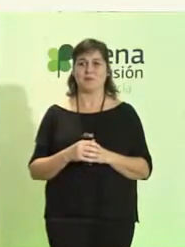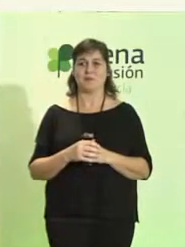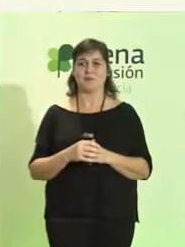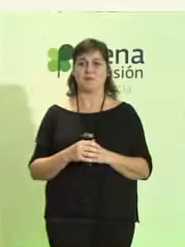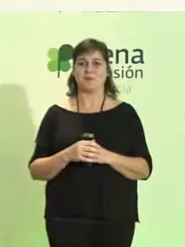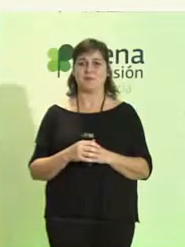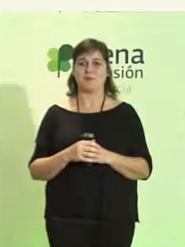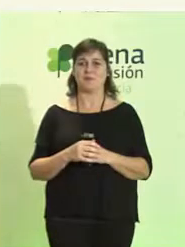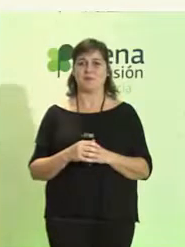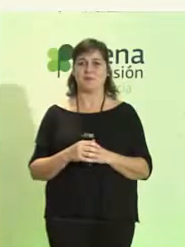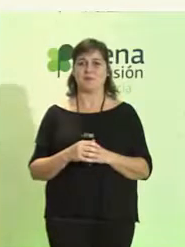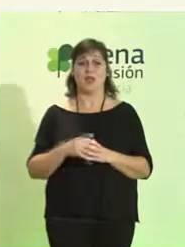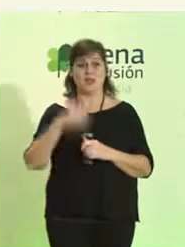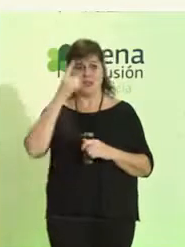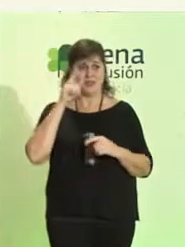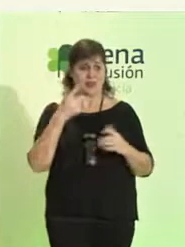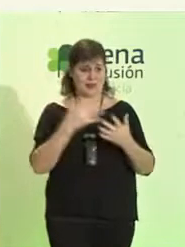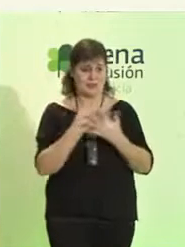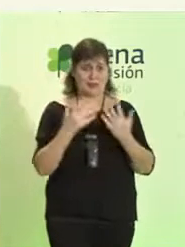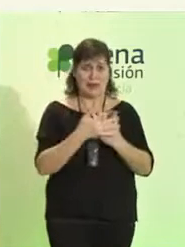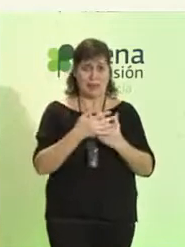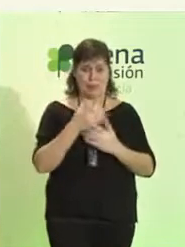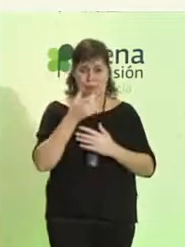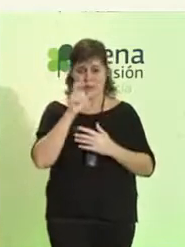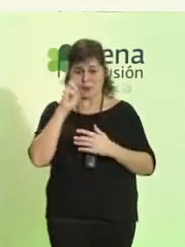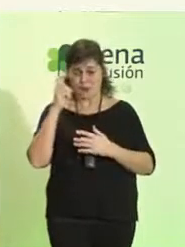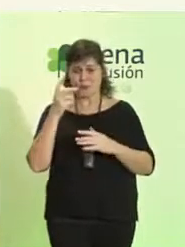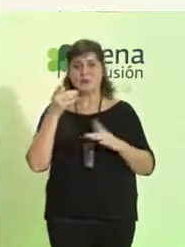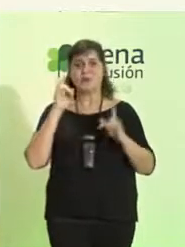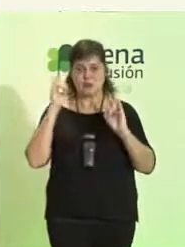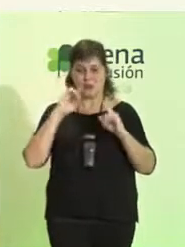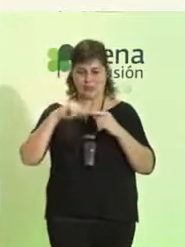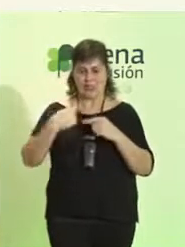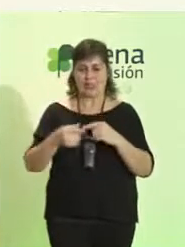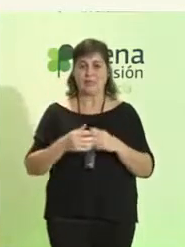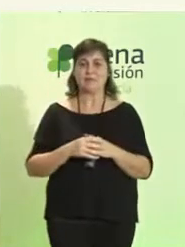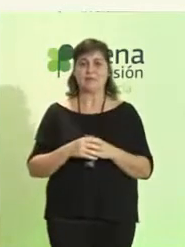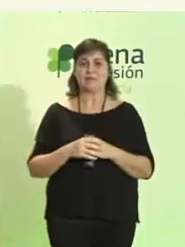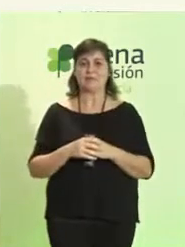decir. No sé qué ha pasado ahí. Siguiente sonido.